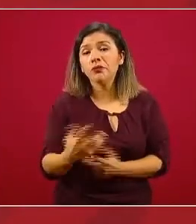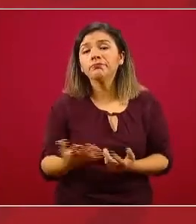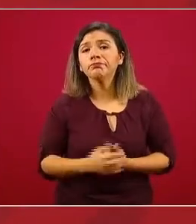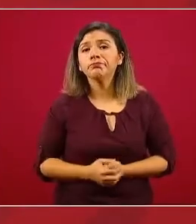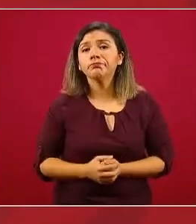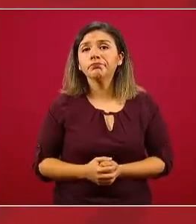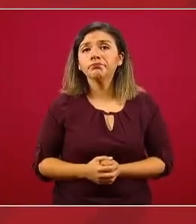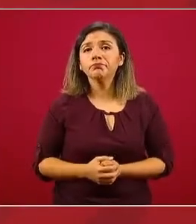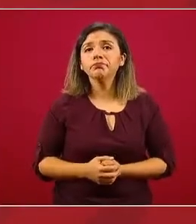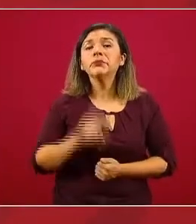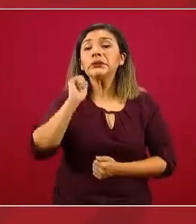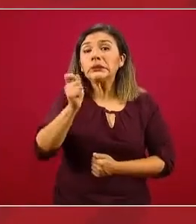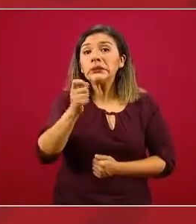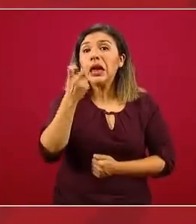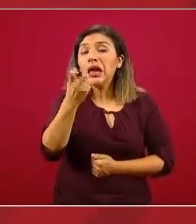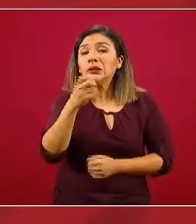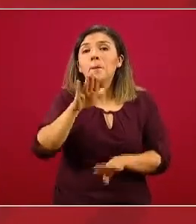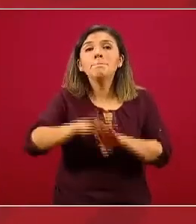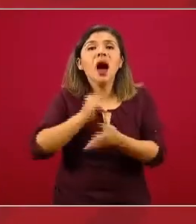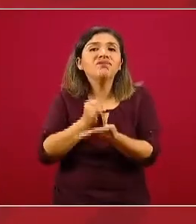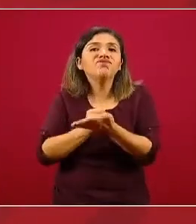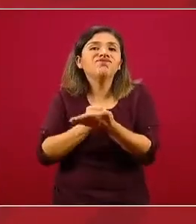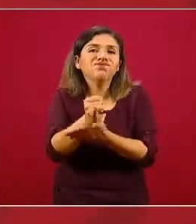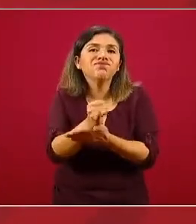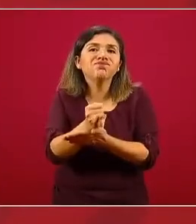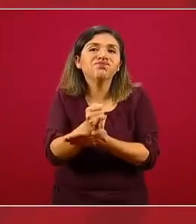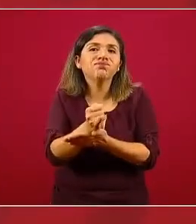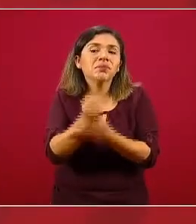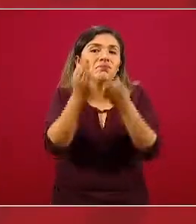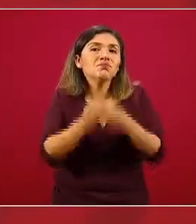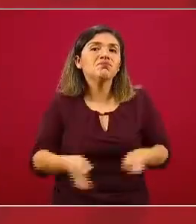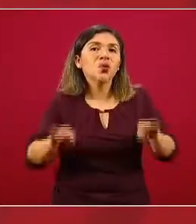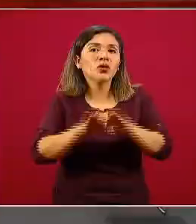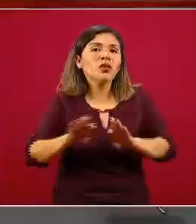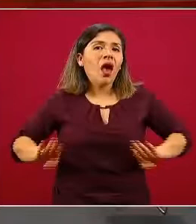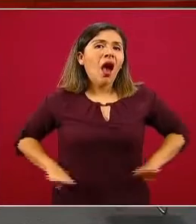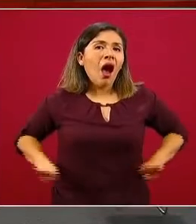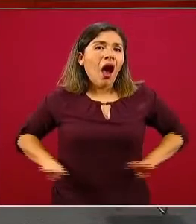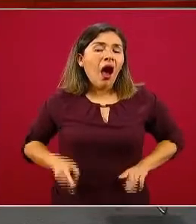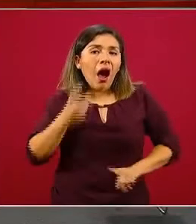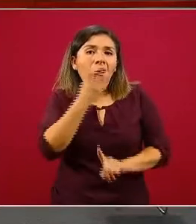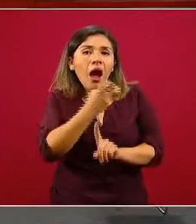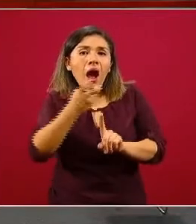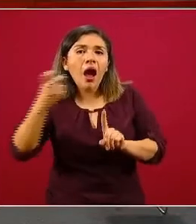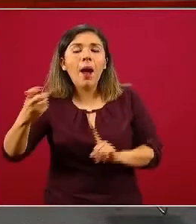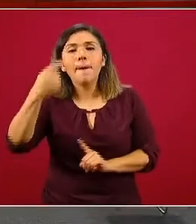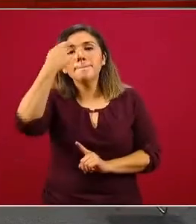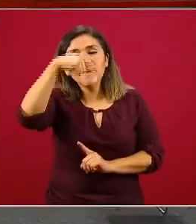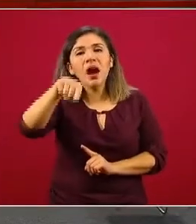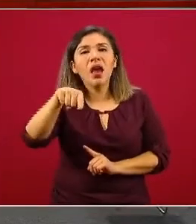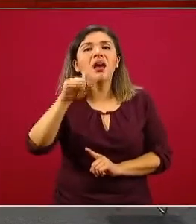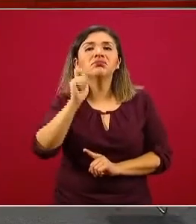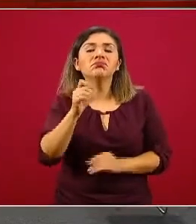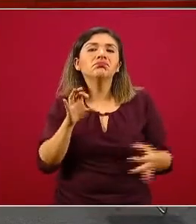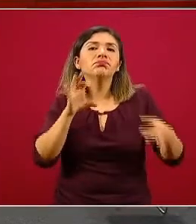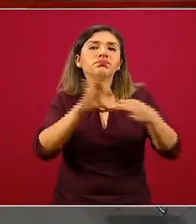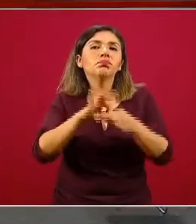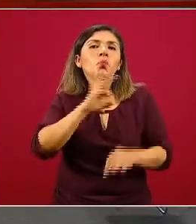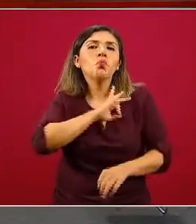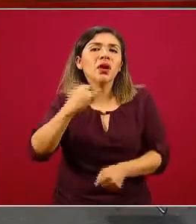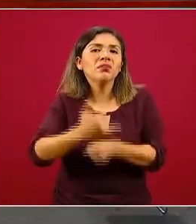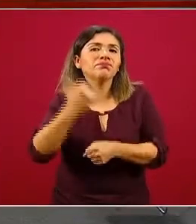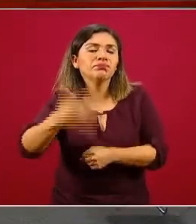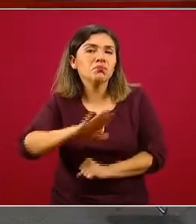y son los determinantes principales o las características principales que se asocian con el riesgo